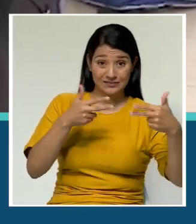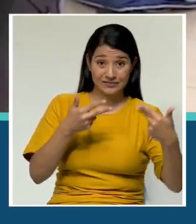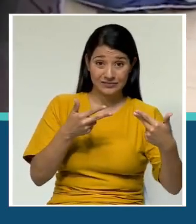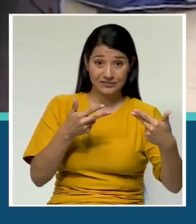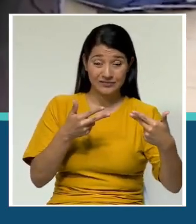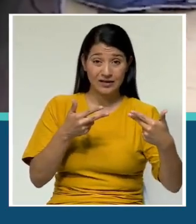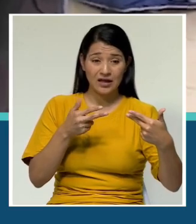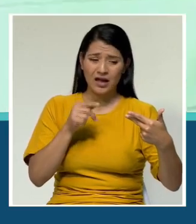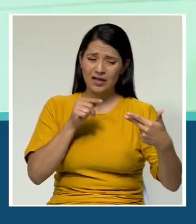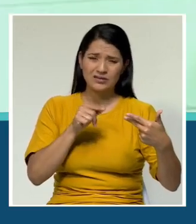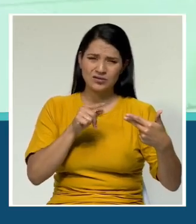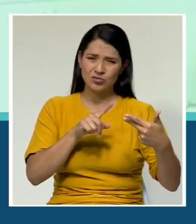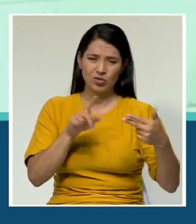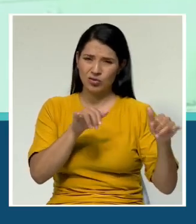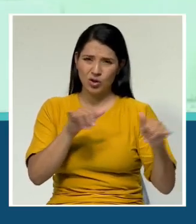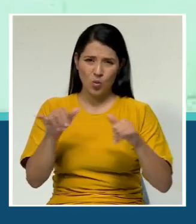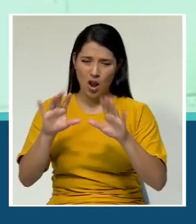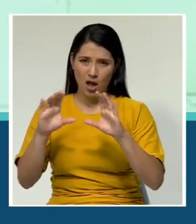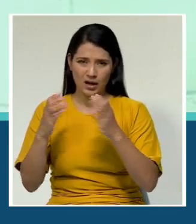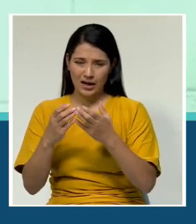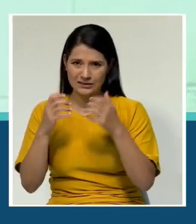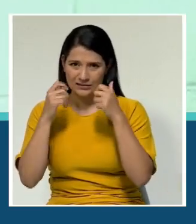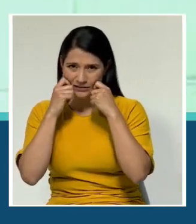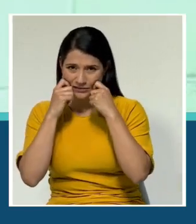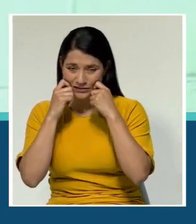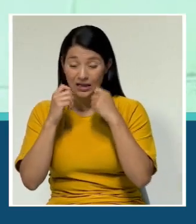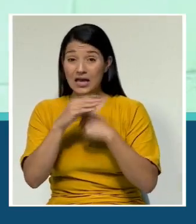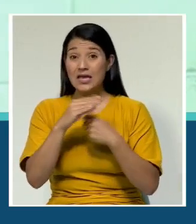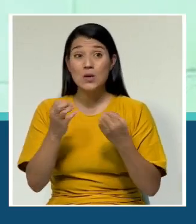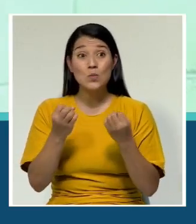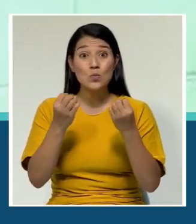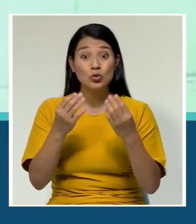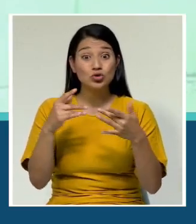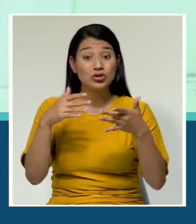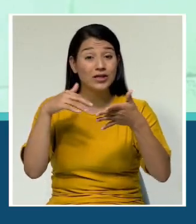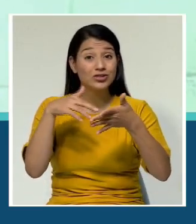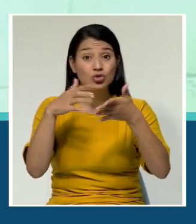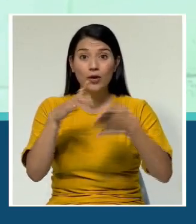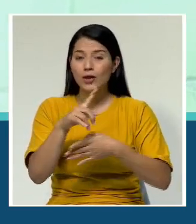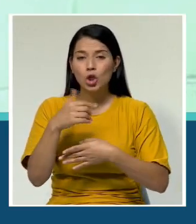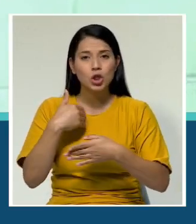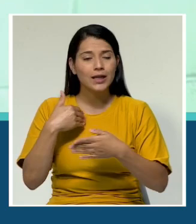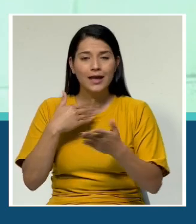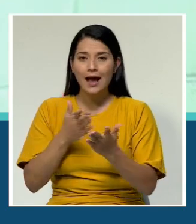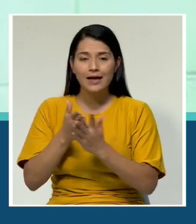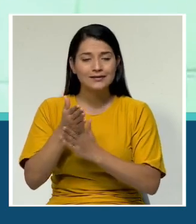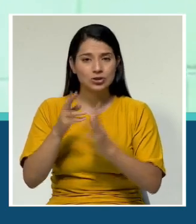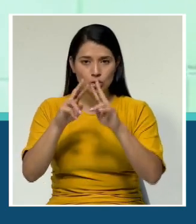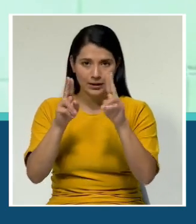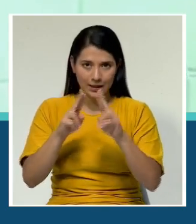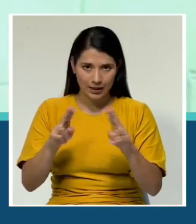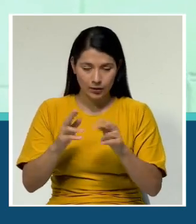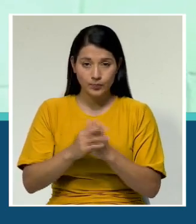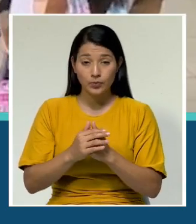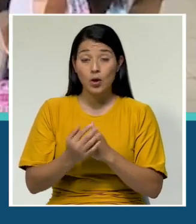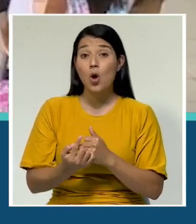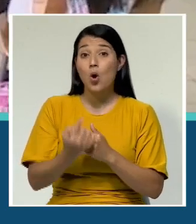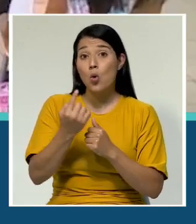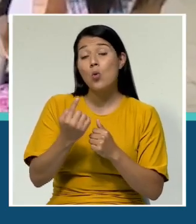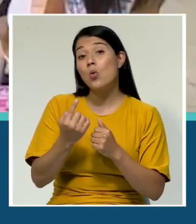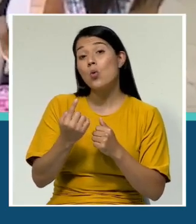de niños y jóvenes quedó rezagada. Por un lado, las clases virtuales no estuvieron cerca de sustituir a las virtuales. Por otro, miles